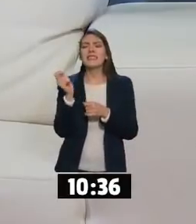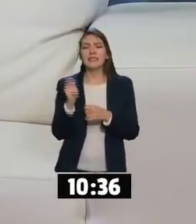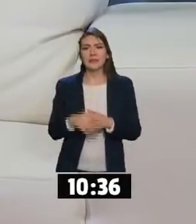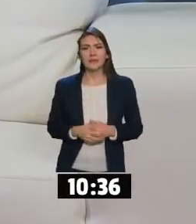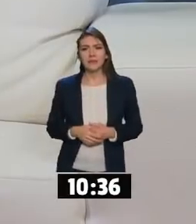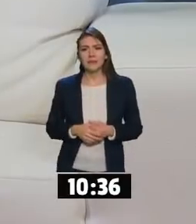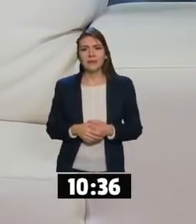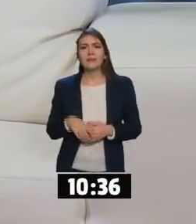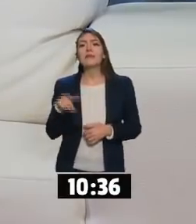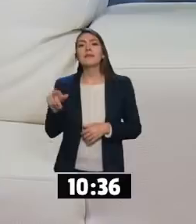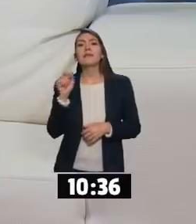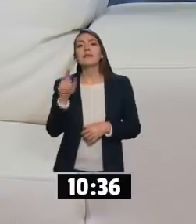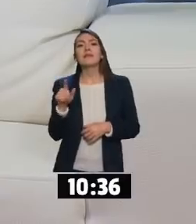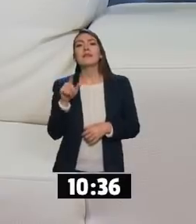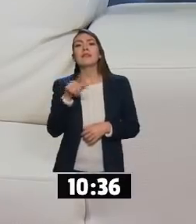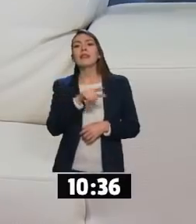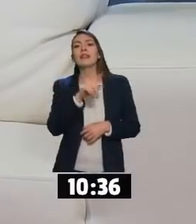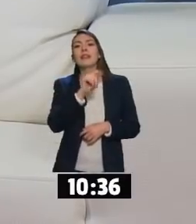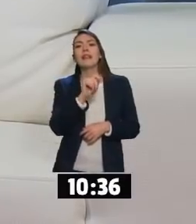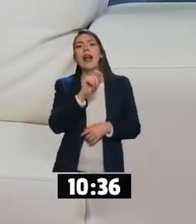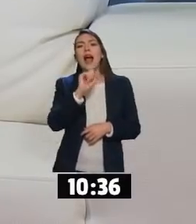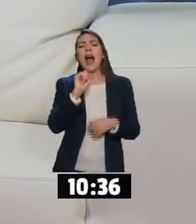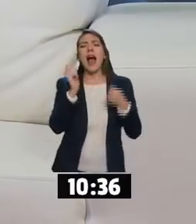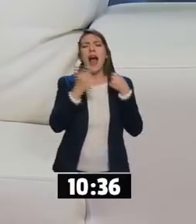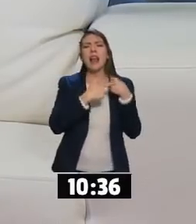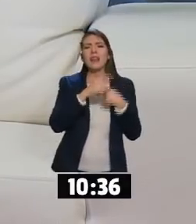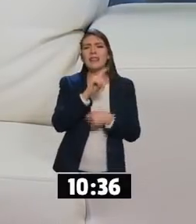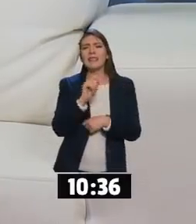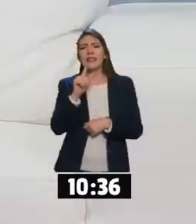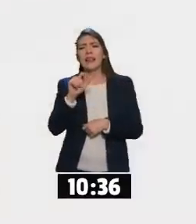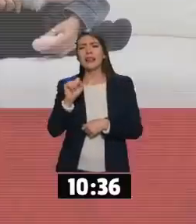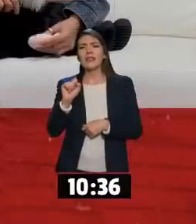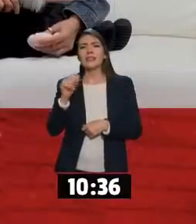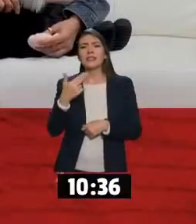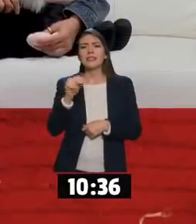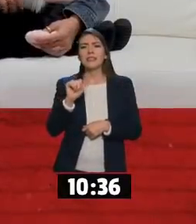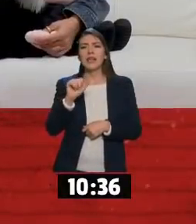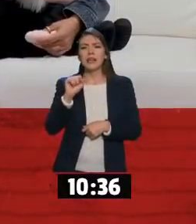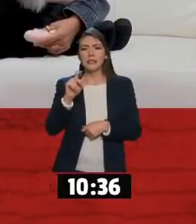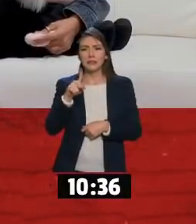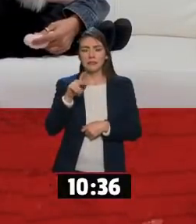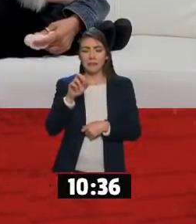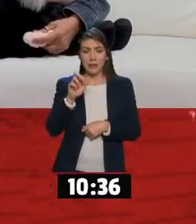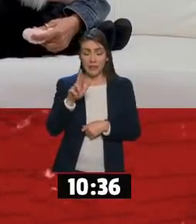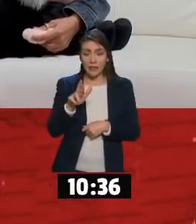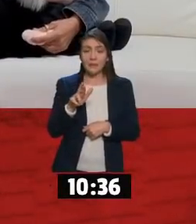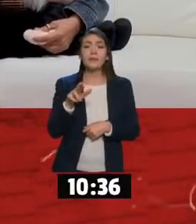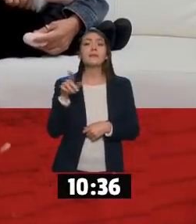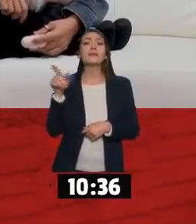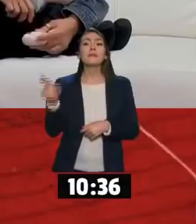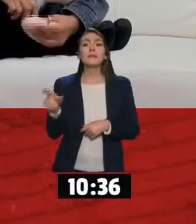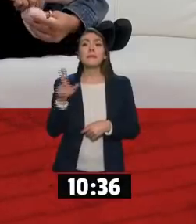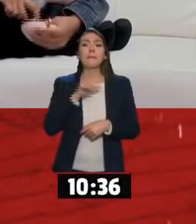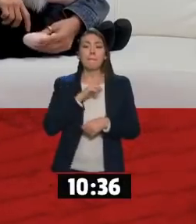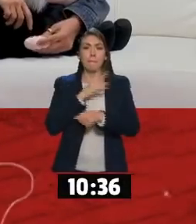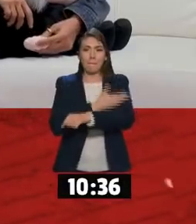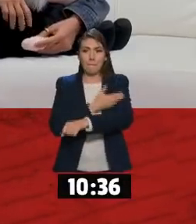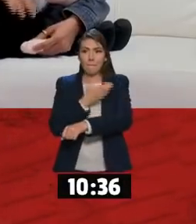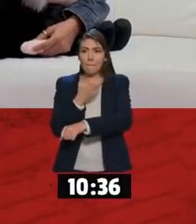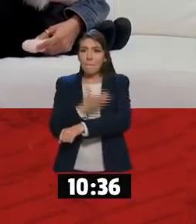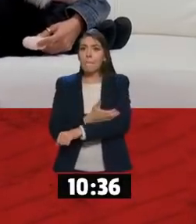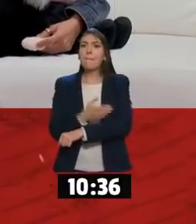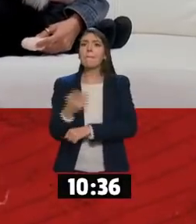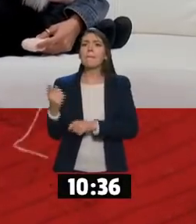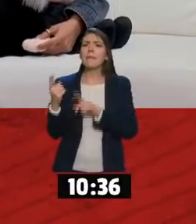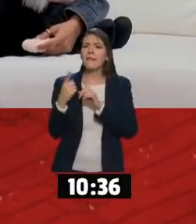tal Shakespeare es una obra que surgió a partir de que Adrián hace 7 años, Adrián Vázquez, que es el director, dramaturgo y mi compañero actor, me